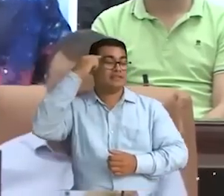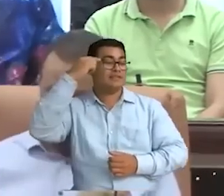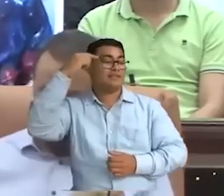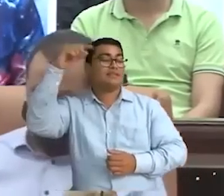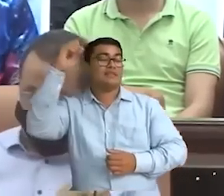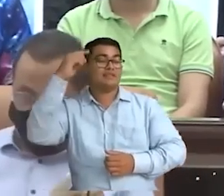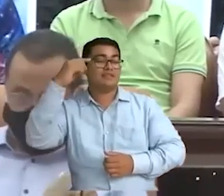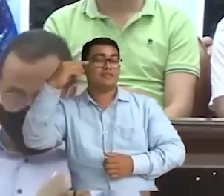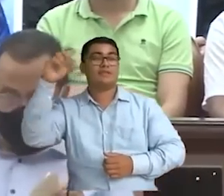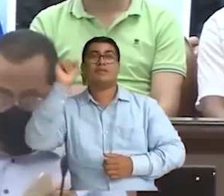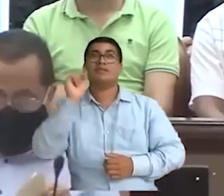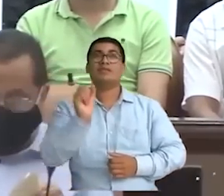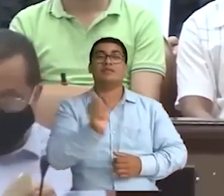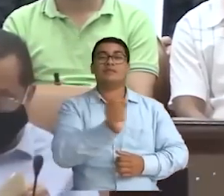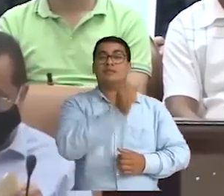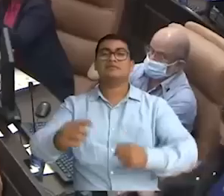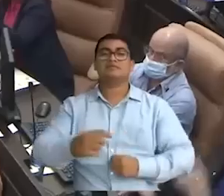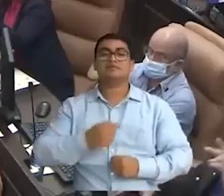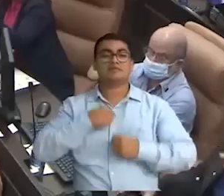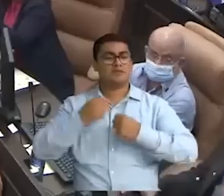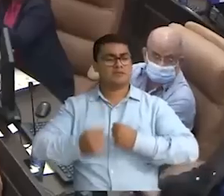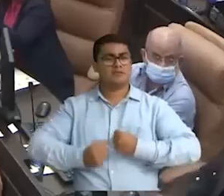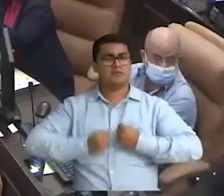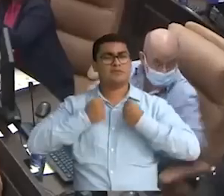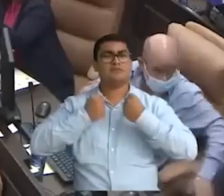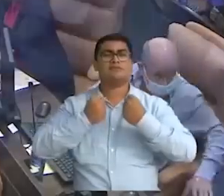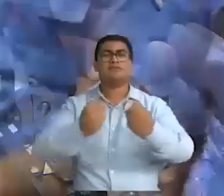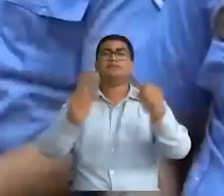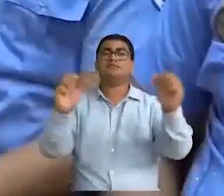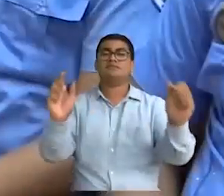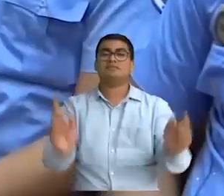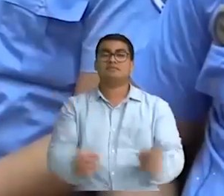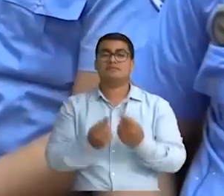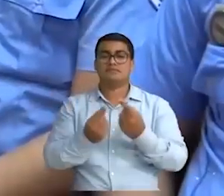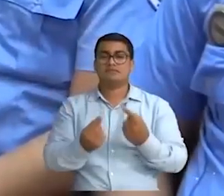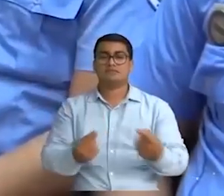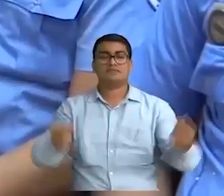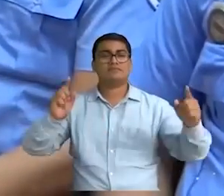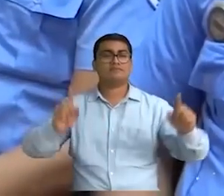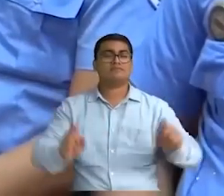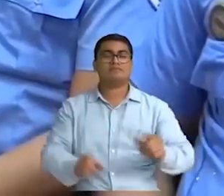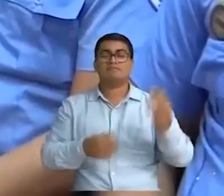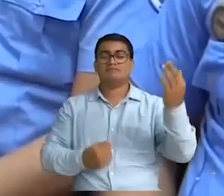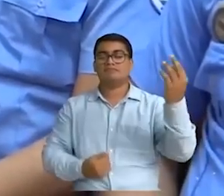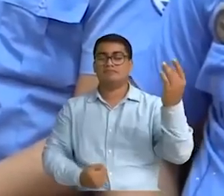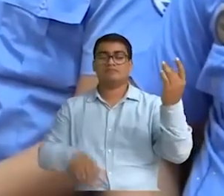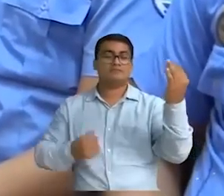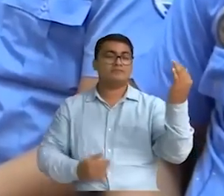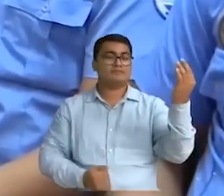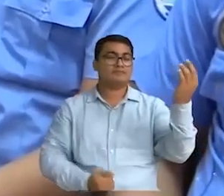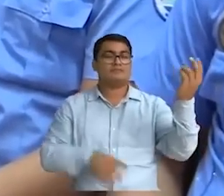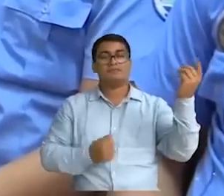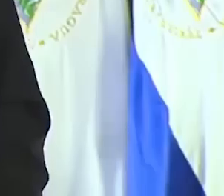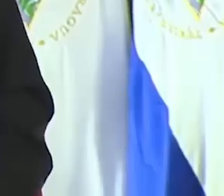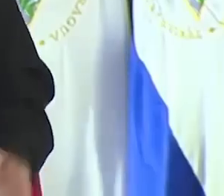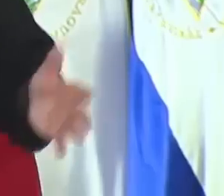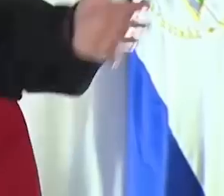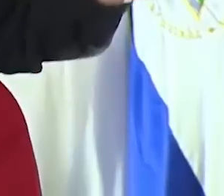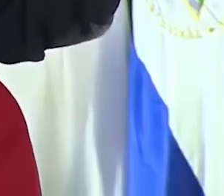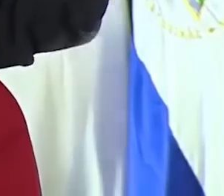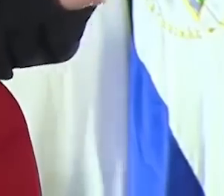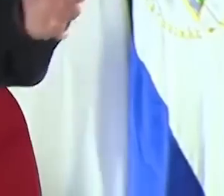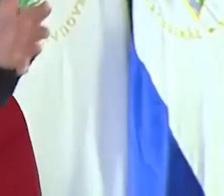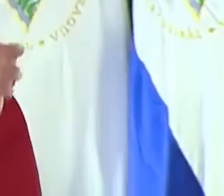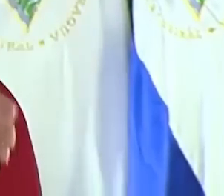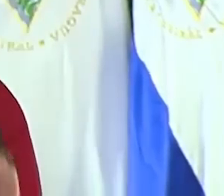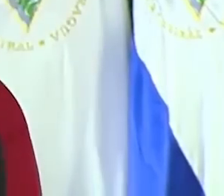la represión estatal en 2018, las únicas víctimas que el gobierno reconoce a quienes llama víctimas del terrorismo.